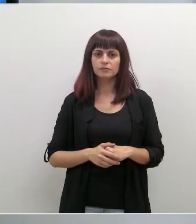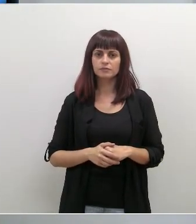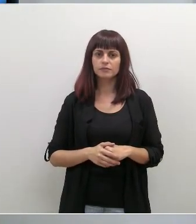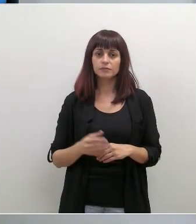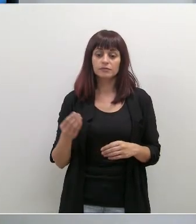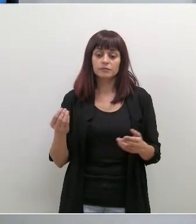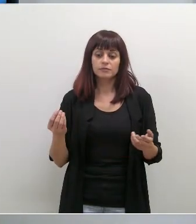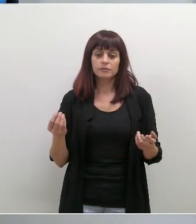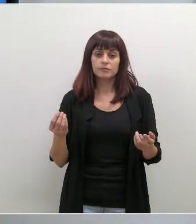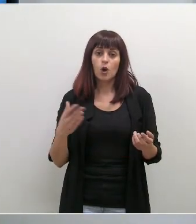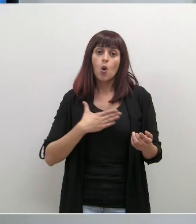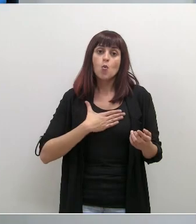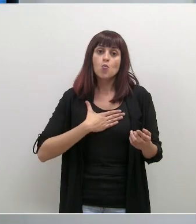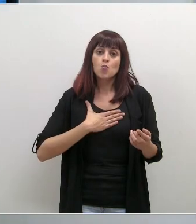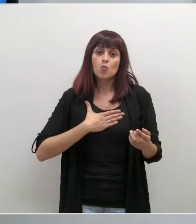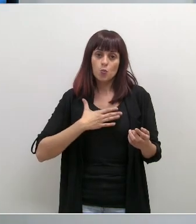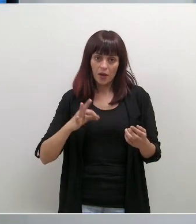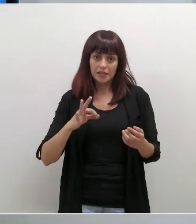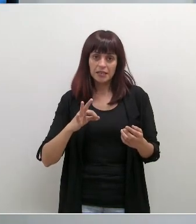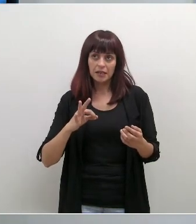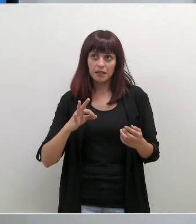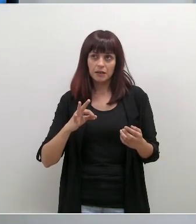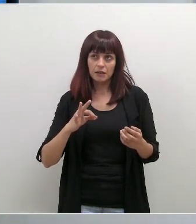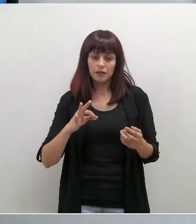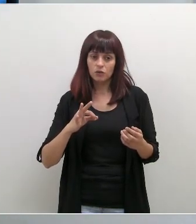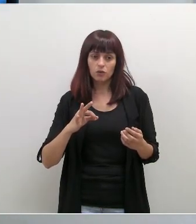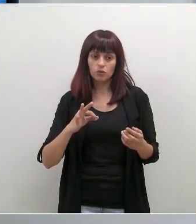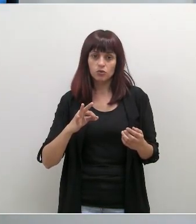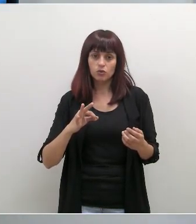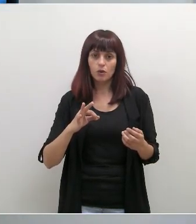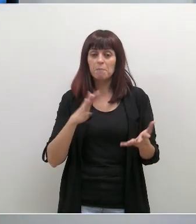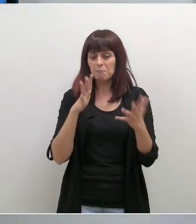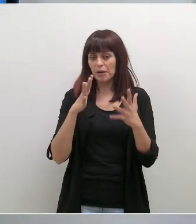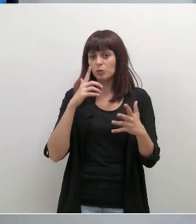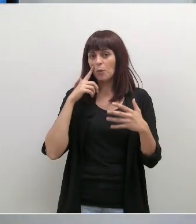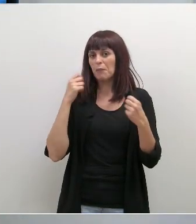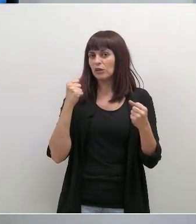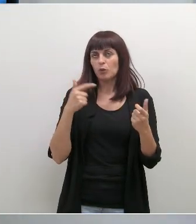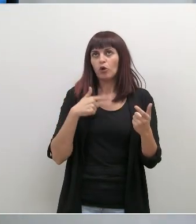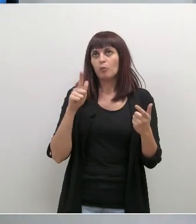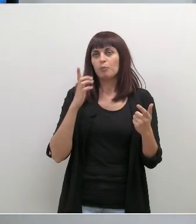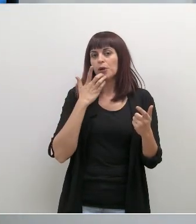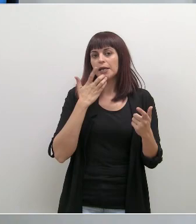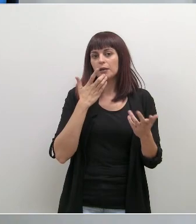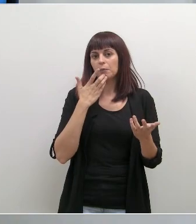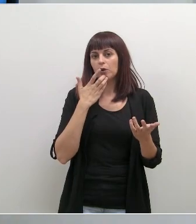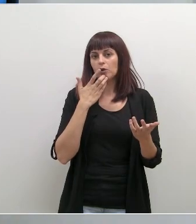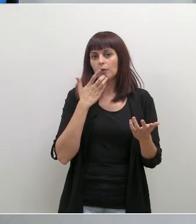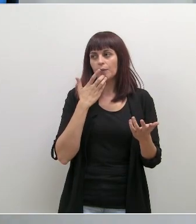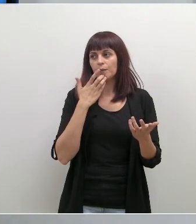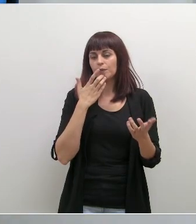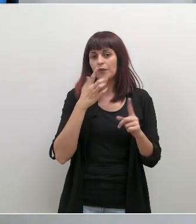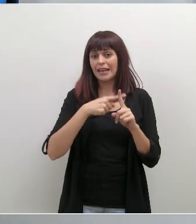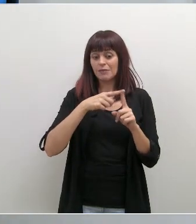Vamos a tener probablemente más rastreadores que los que marca la Organización Mundial para la Salud. Sí, y sin contar, por supuesto, los que tenemos a